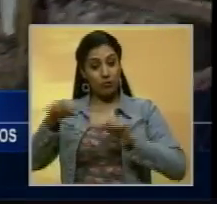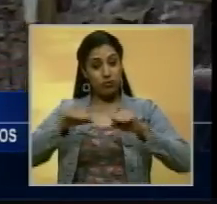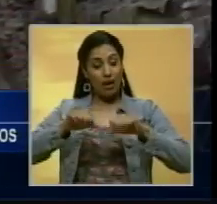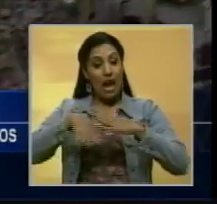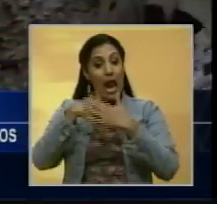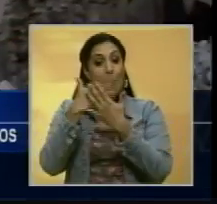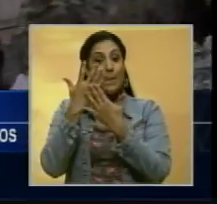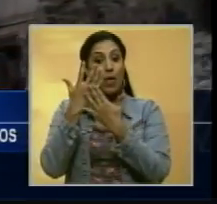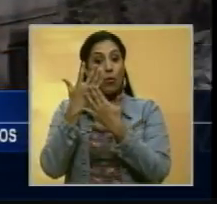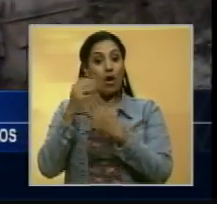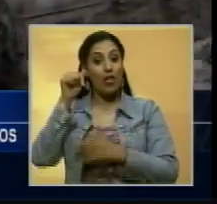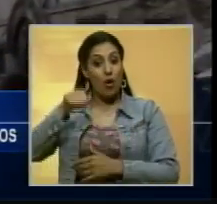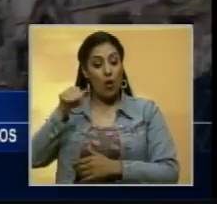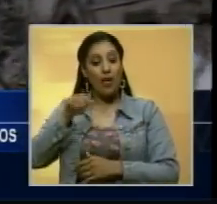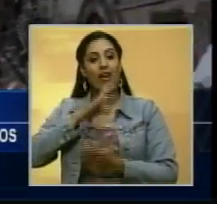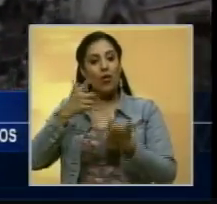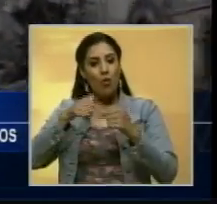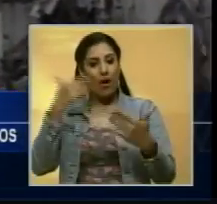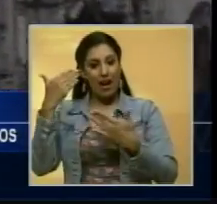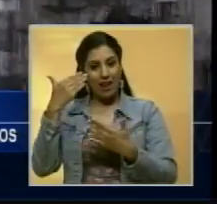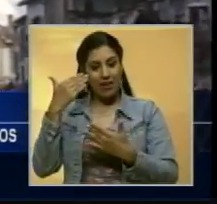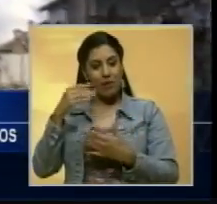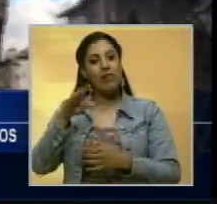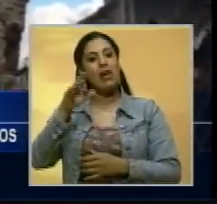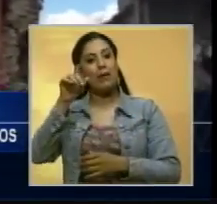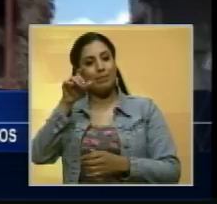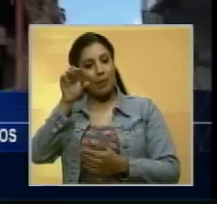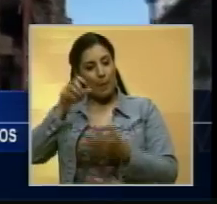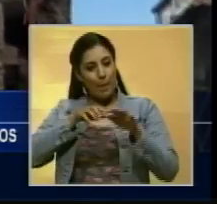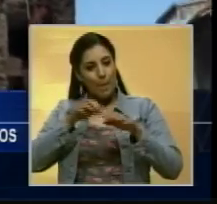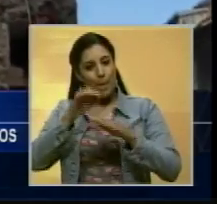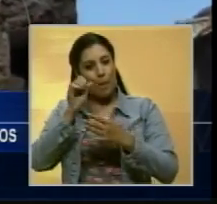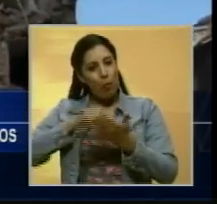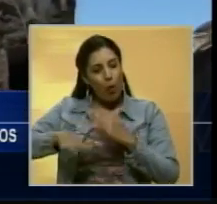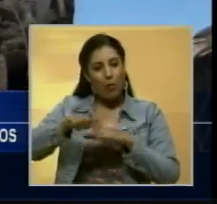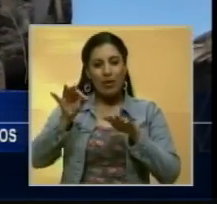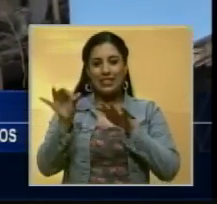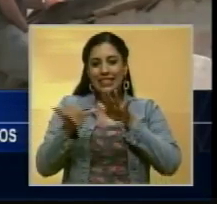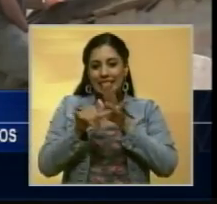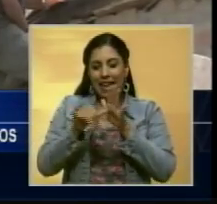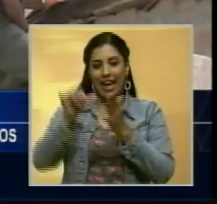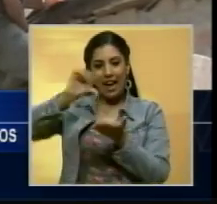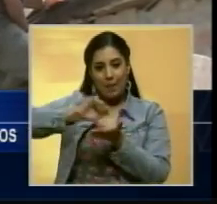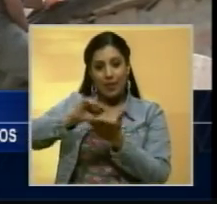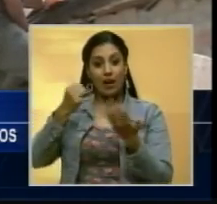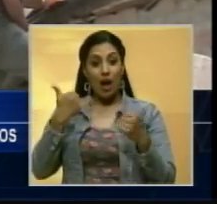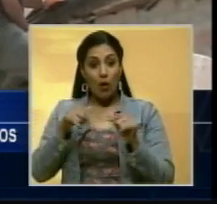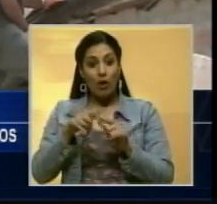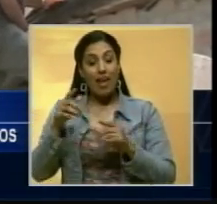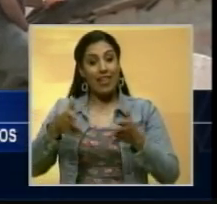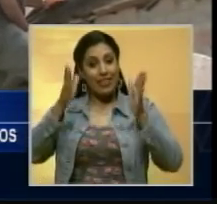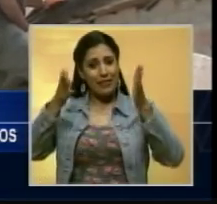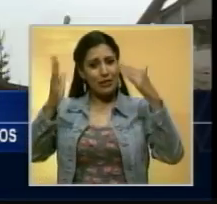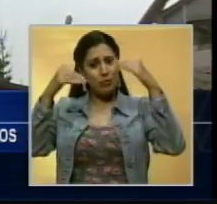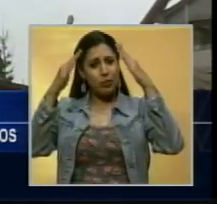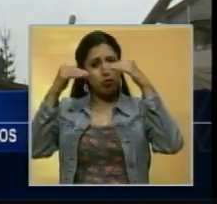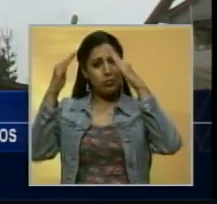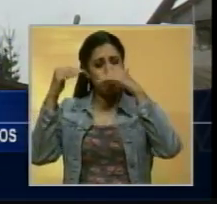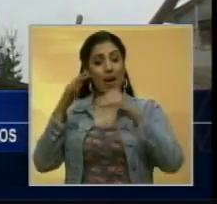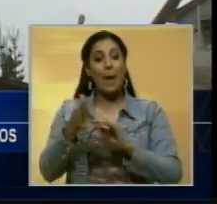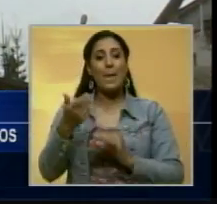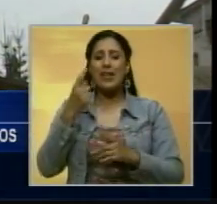hoy tuvo como epicentro la localidad de Amatrice, en la provincia de Rieti, Lacho. Varios edificios quedaron afectados